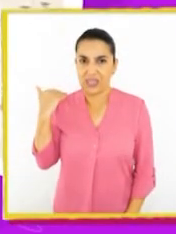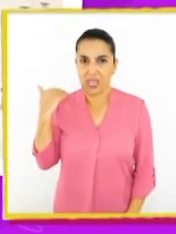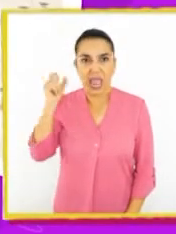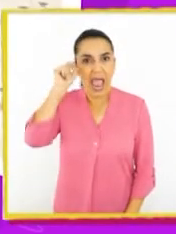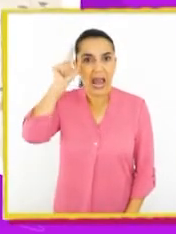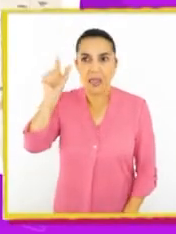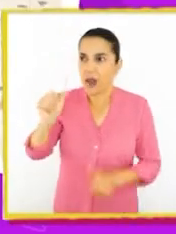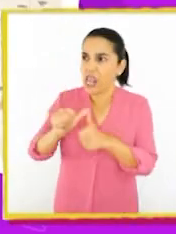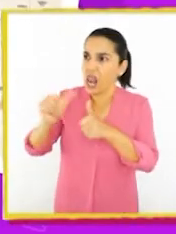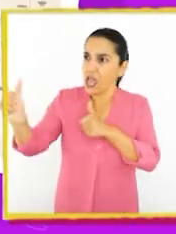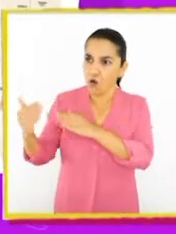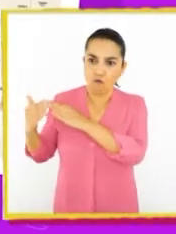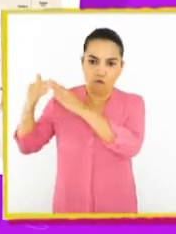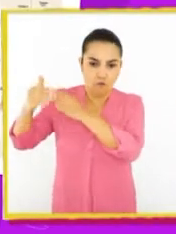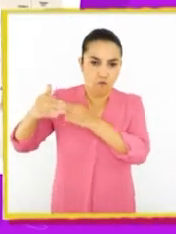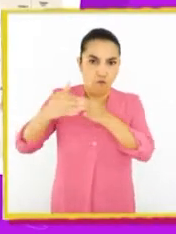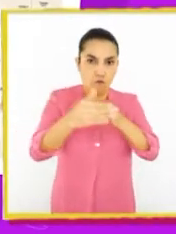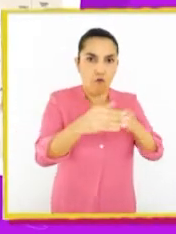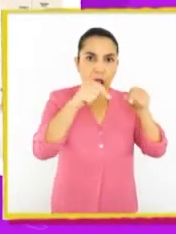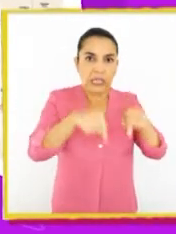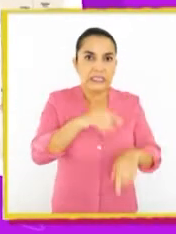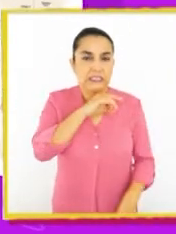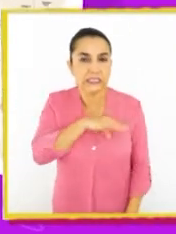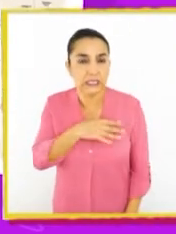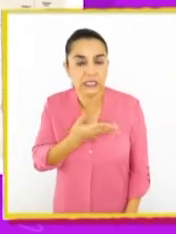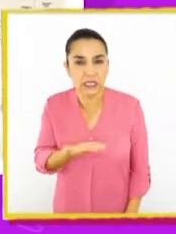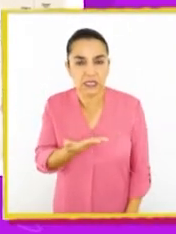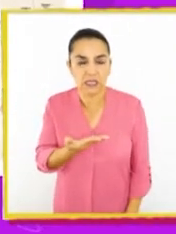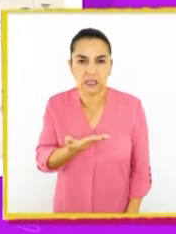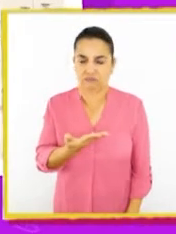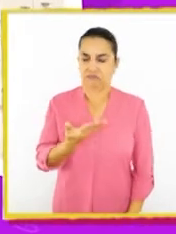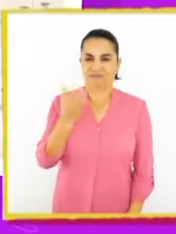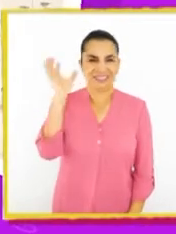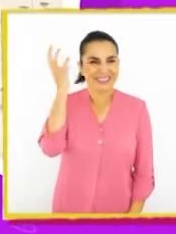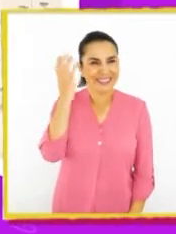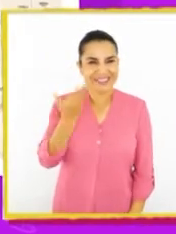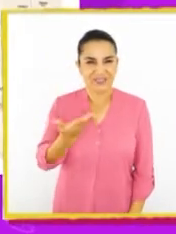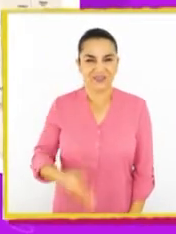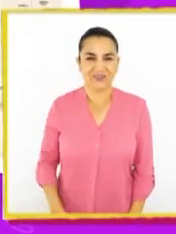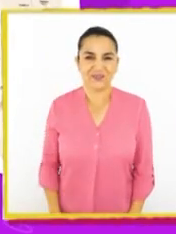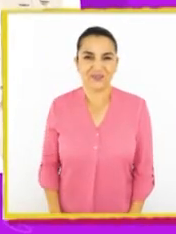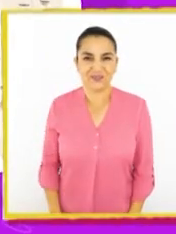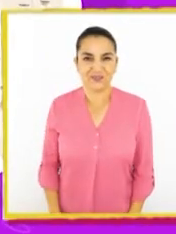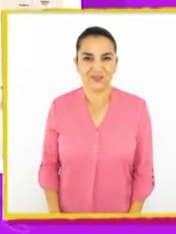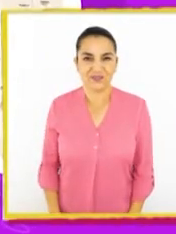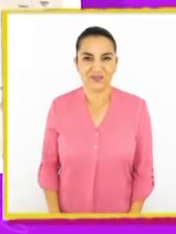viajado en barco tan lejos desde Alemania a Chile, por lo que aún no me calza.